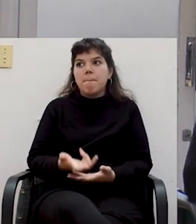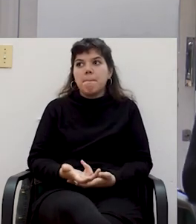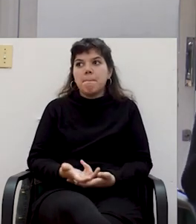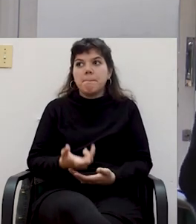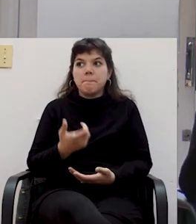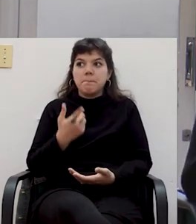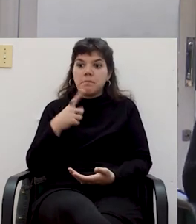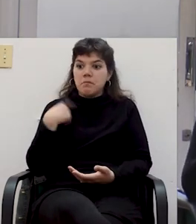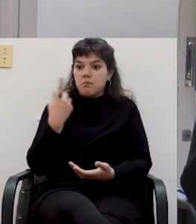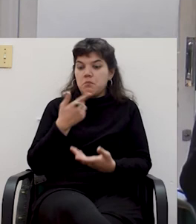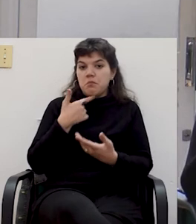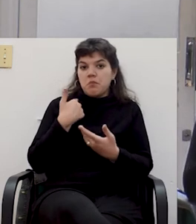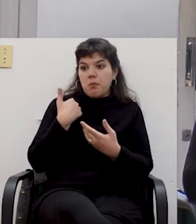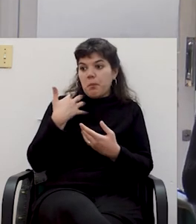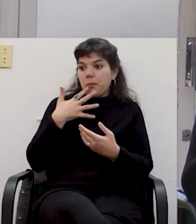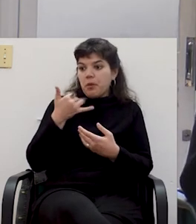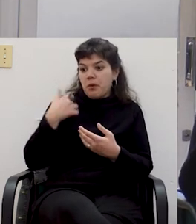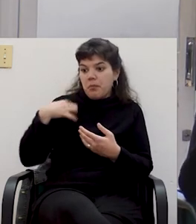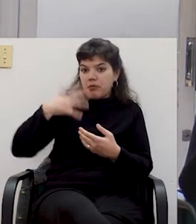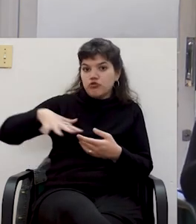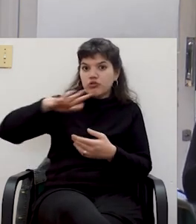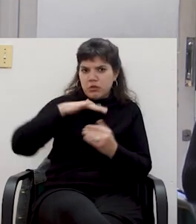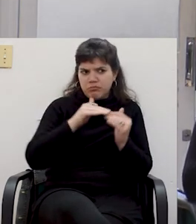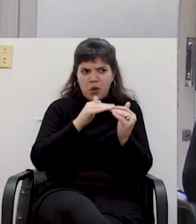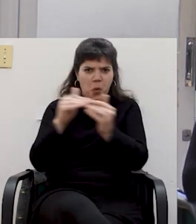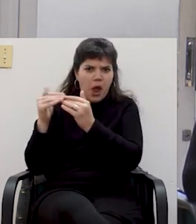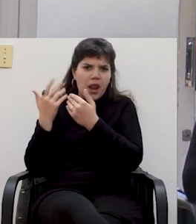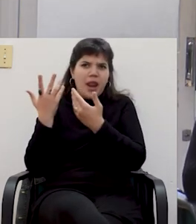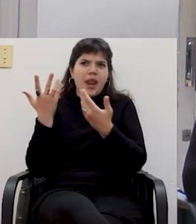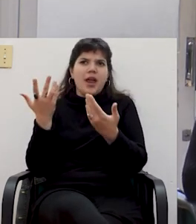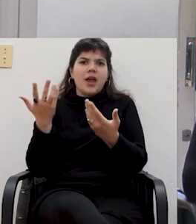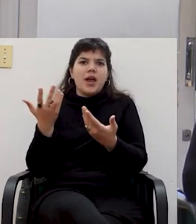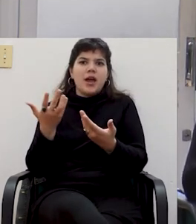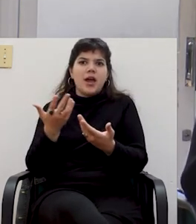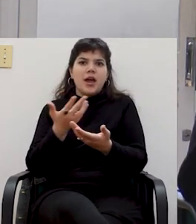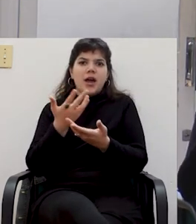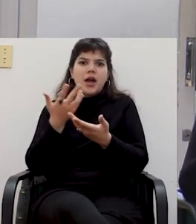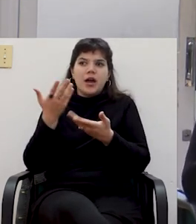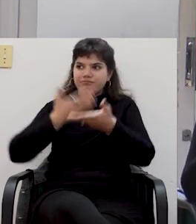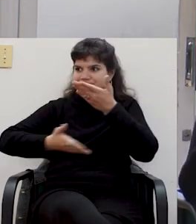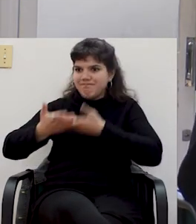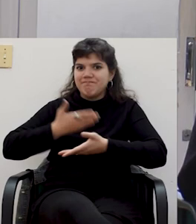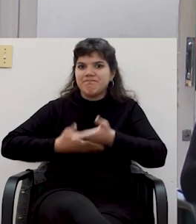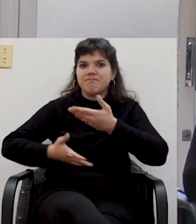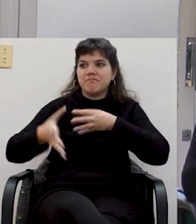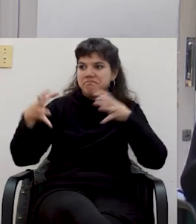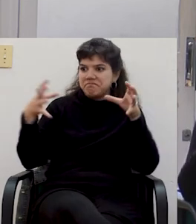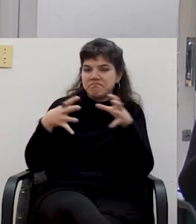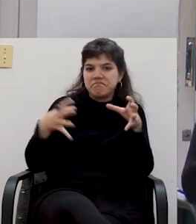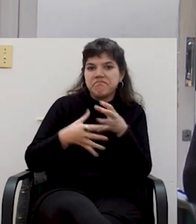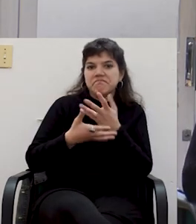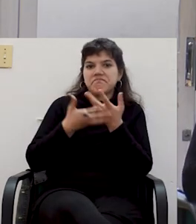si nosotros fuésemos una sociedad igualitaria, una sociedad cooperativa,